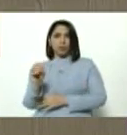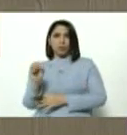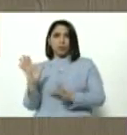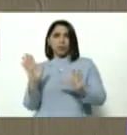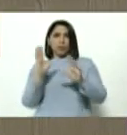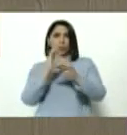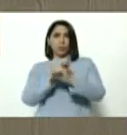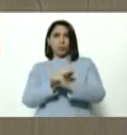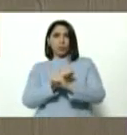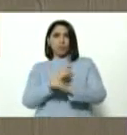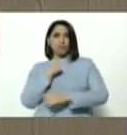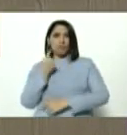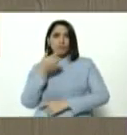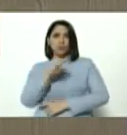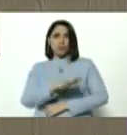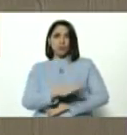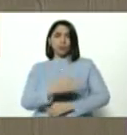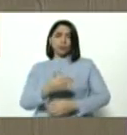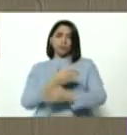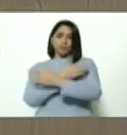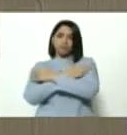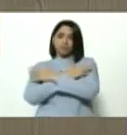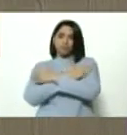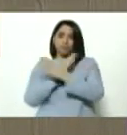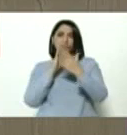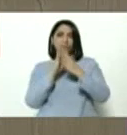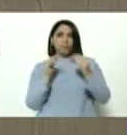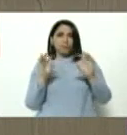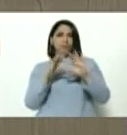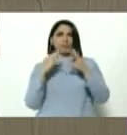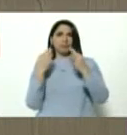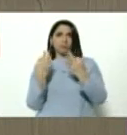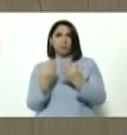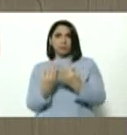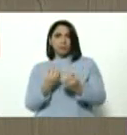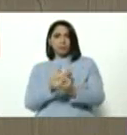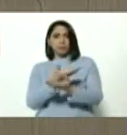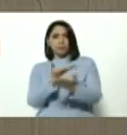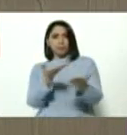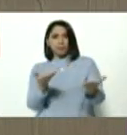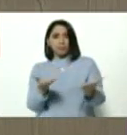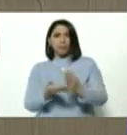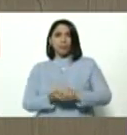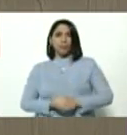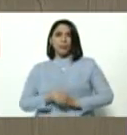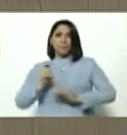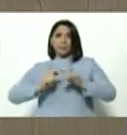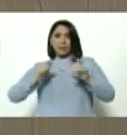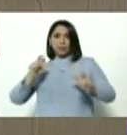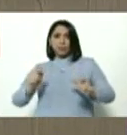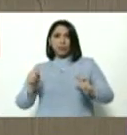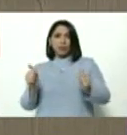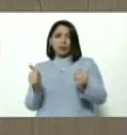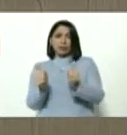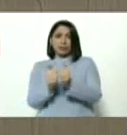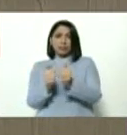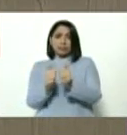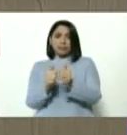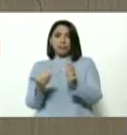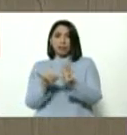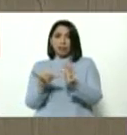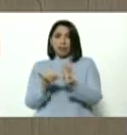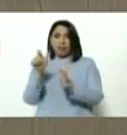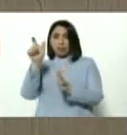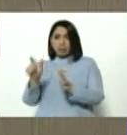noche. Le damos un abrazo de condolencia a sus familiares, a todos sus deudos y cercanos. Sabemos